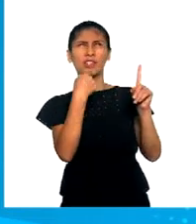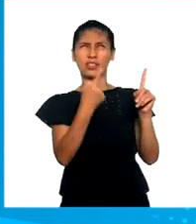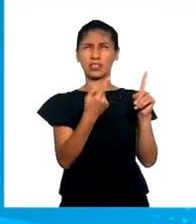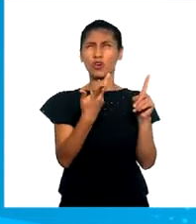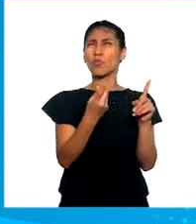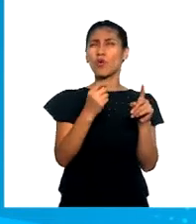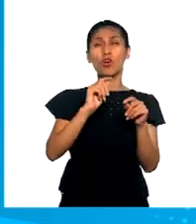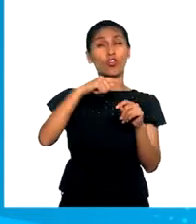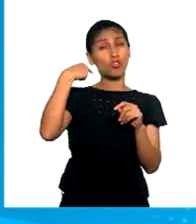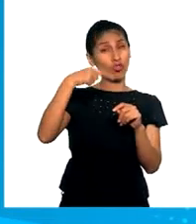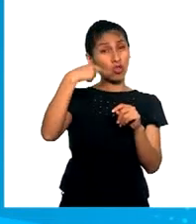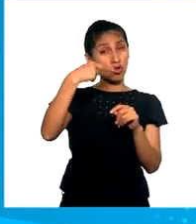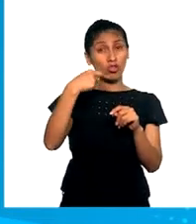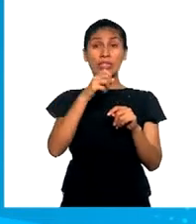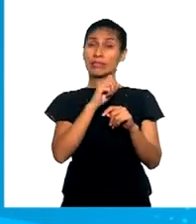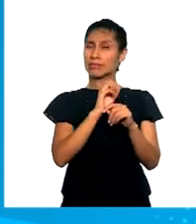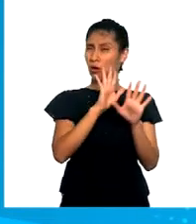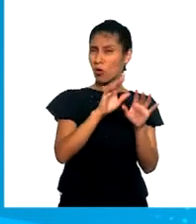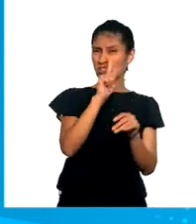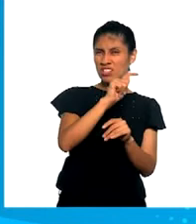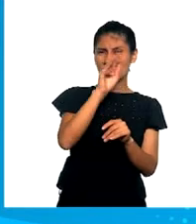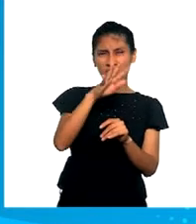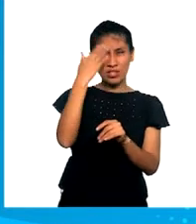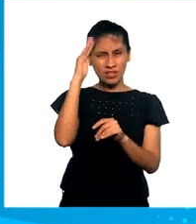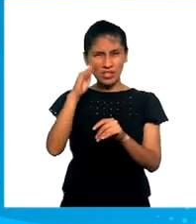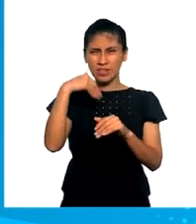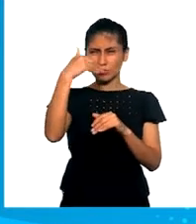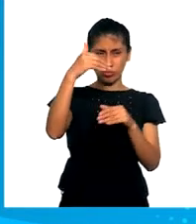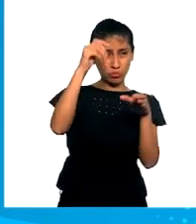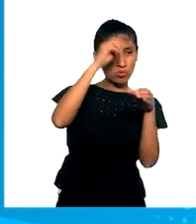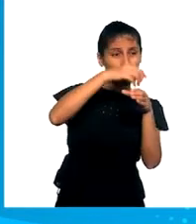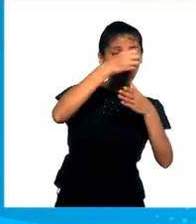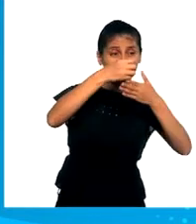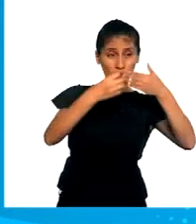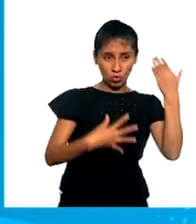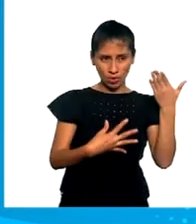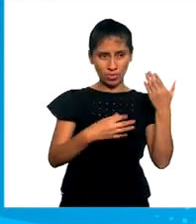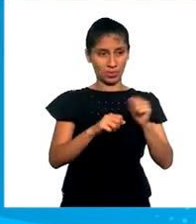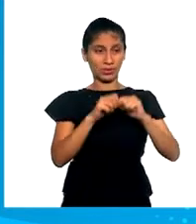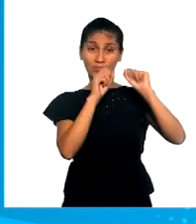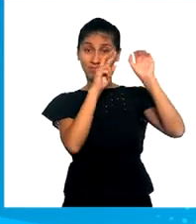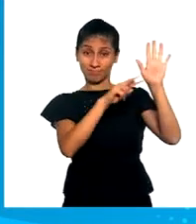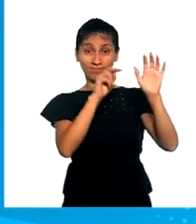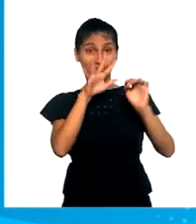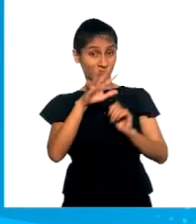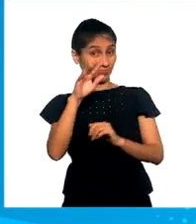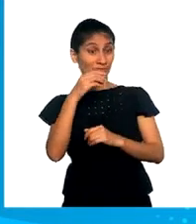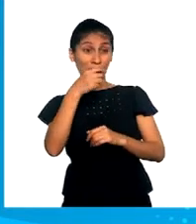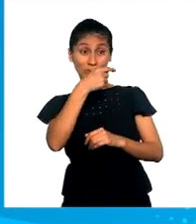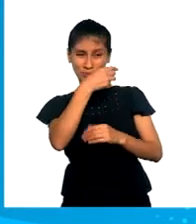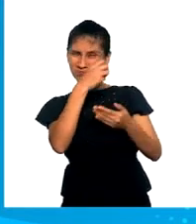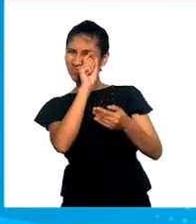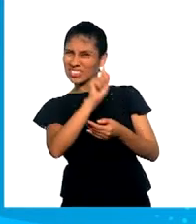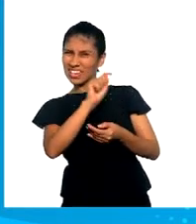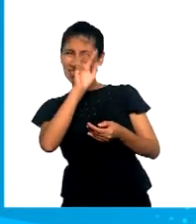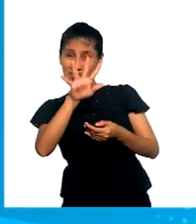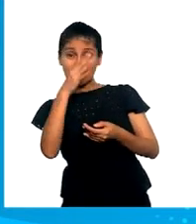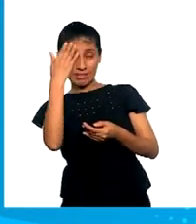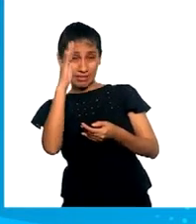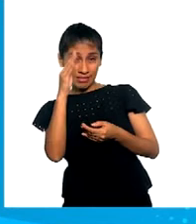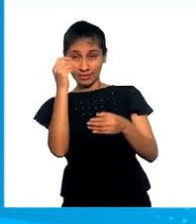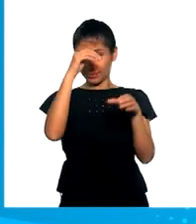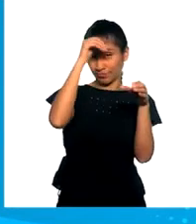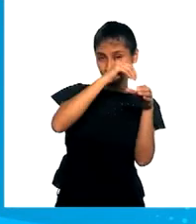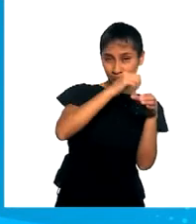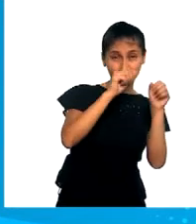75 soles quincenales o 150 soles al mes este es el monto de ahorros al mismo tiempo piensa